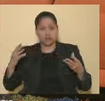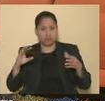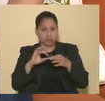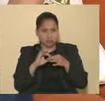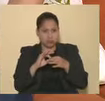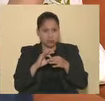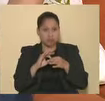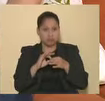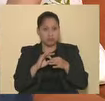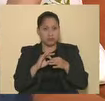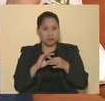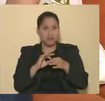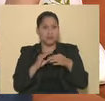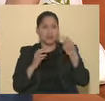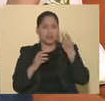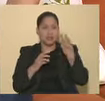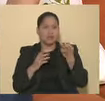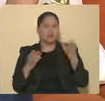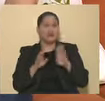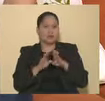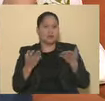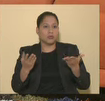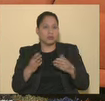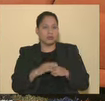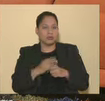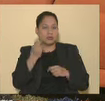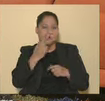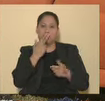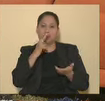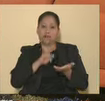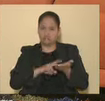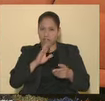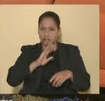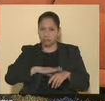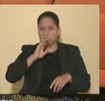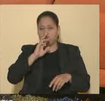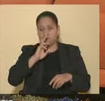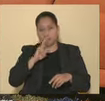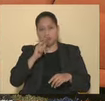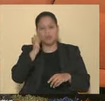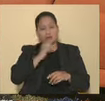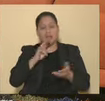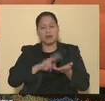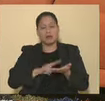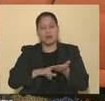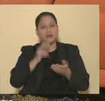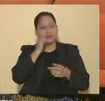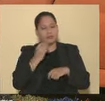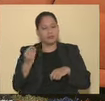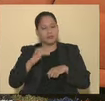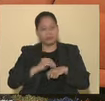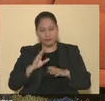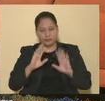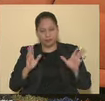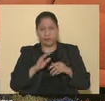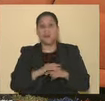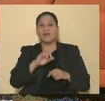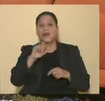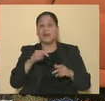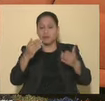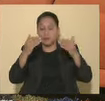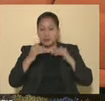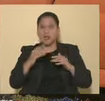el todo valor de esto- las cosas, Martín. Lo Exactamente. que realmente vale, ¿no? En un ser humano. Exactamente, valores, instalación de valores. Y luego, con